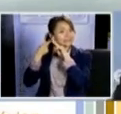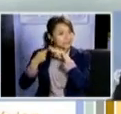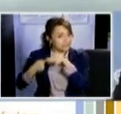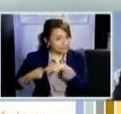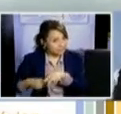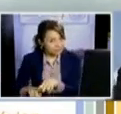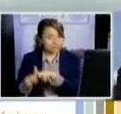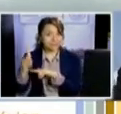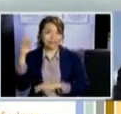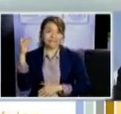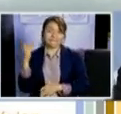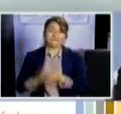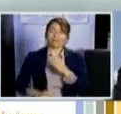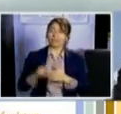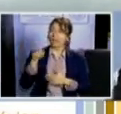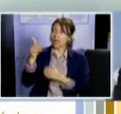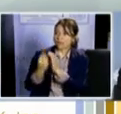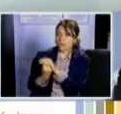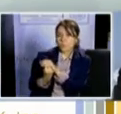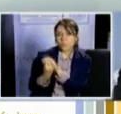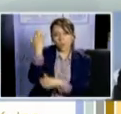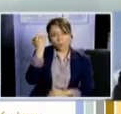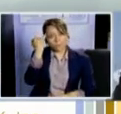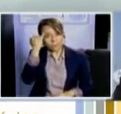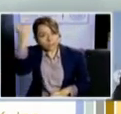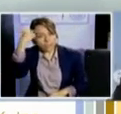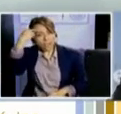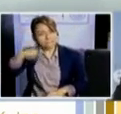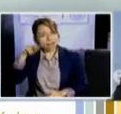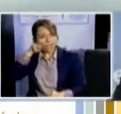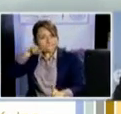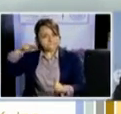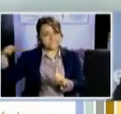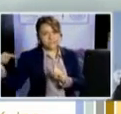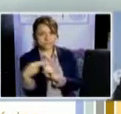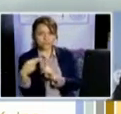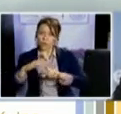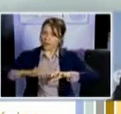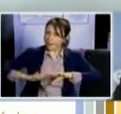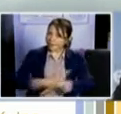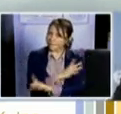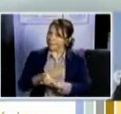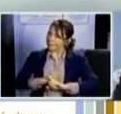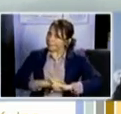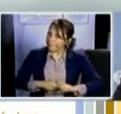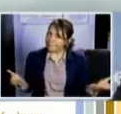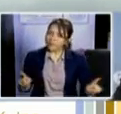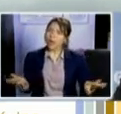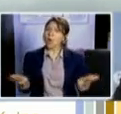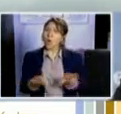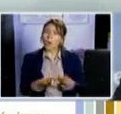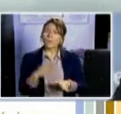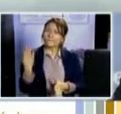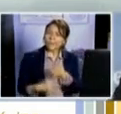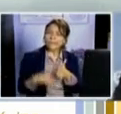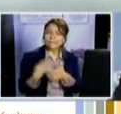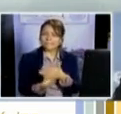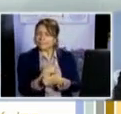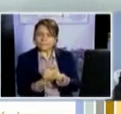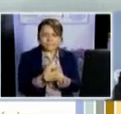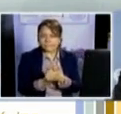nuevo régimen y de un nuevo modo de ver las cosas, de cómo afrontar los retos del cambio